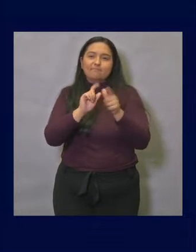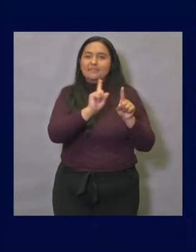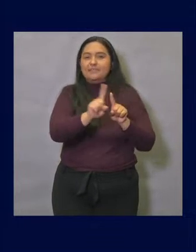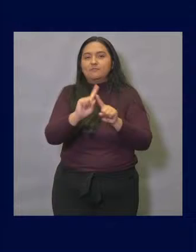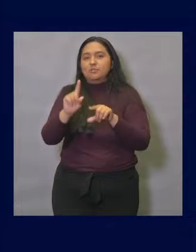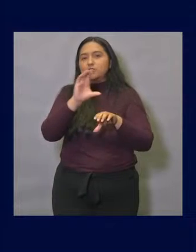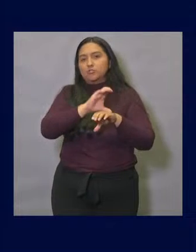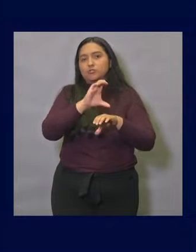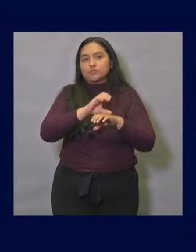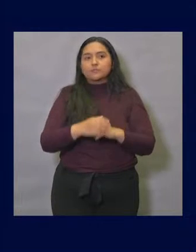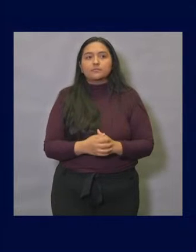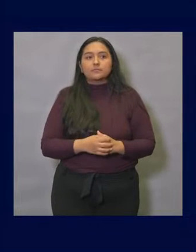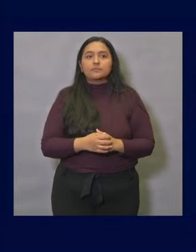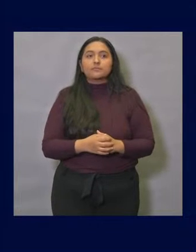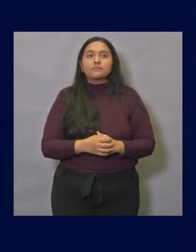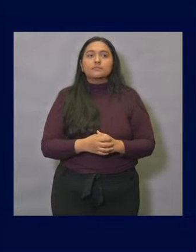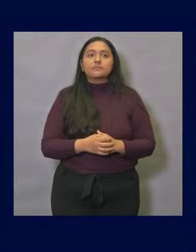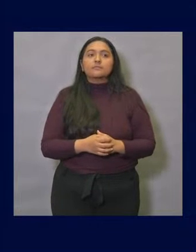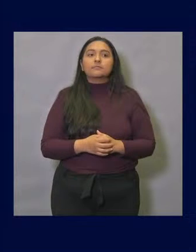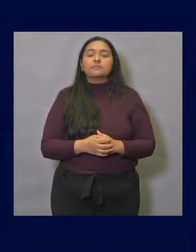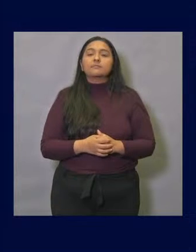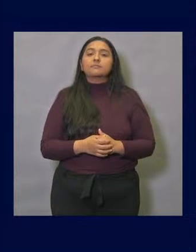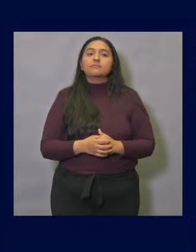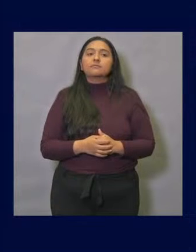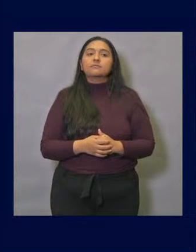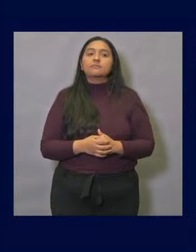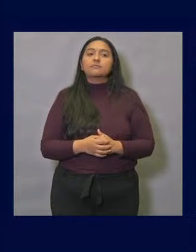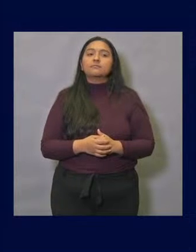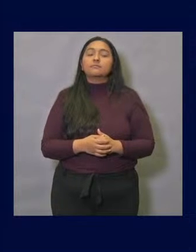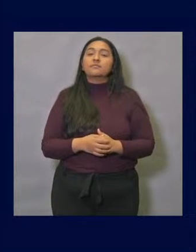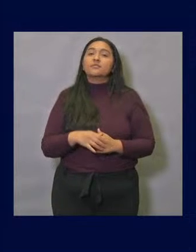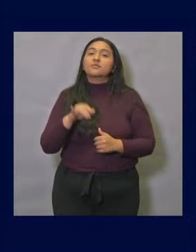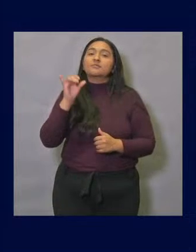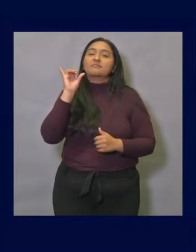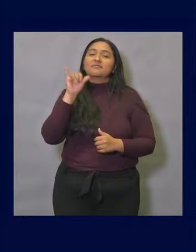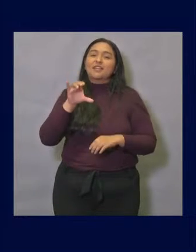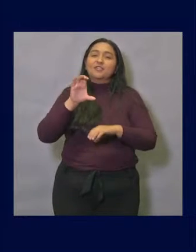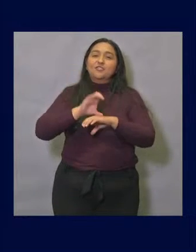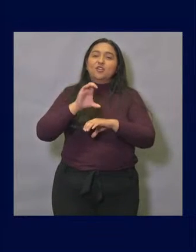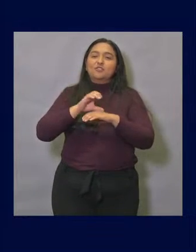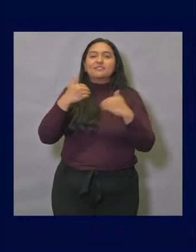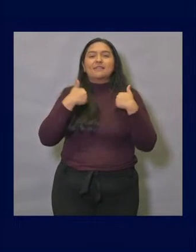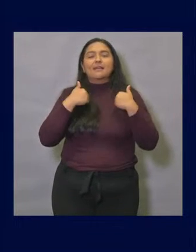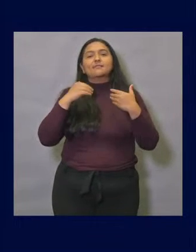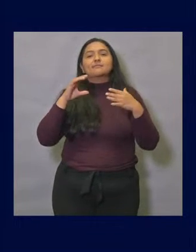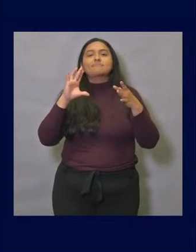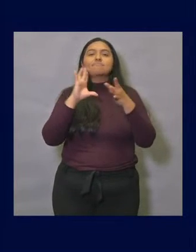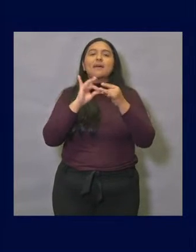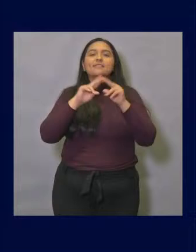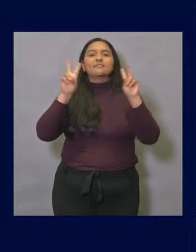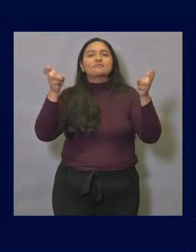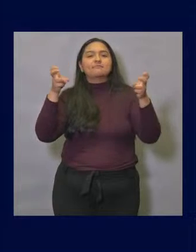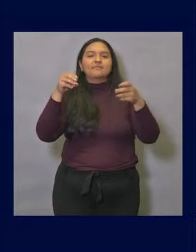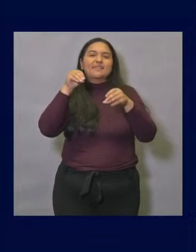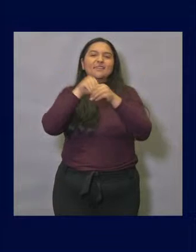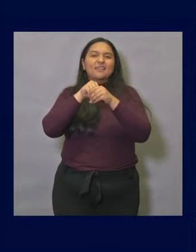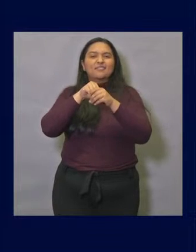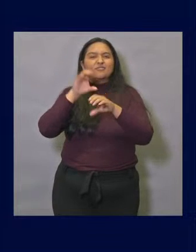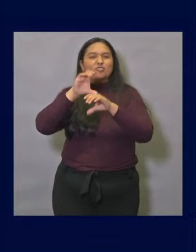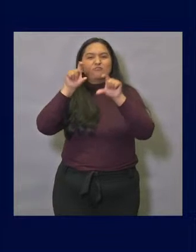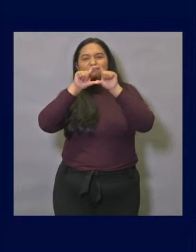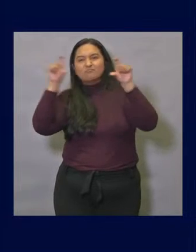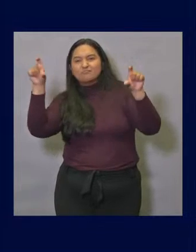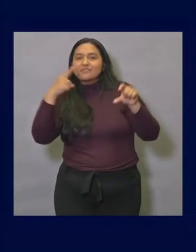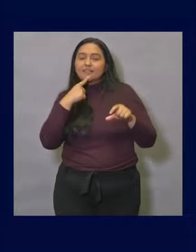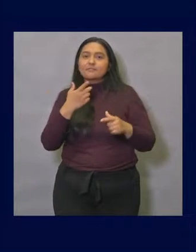El mensaje del interior de esta iglesia es uno que esta comunidad claramente tomó en serio. Mi tiempo ha llegado. Next